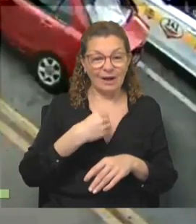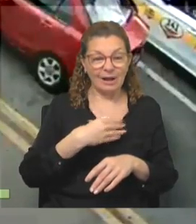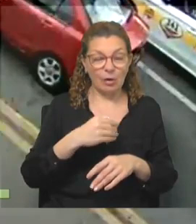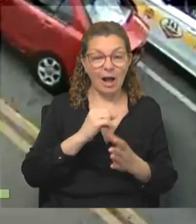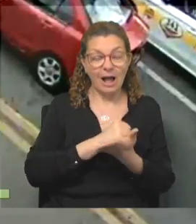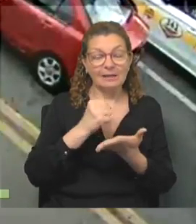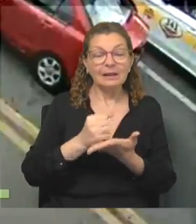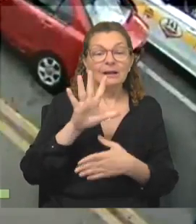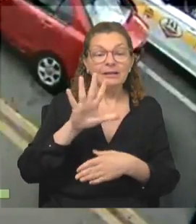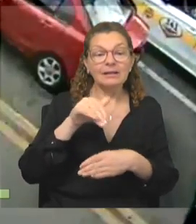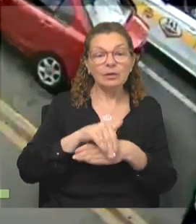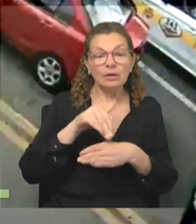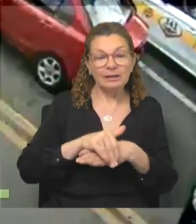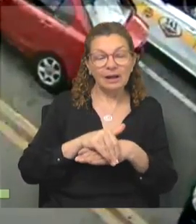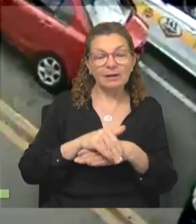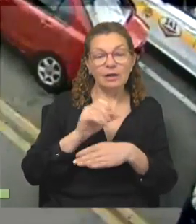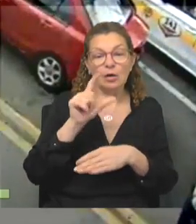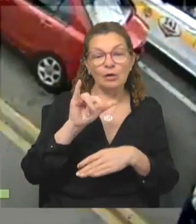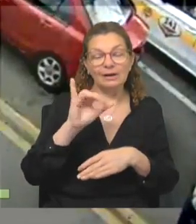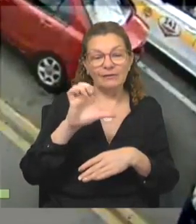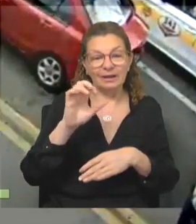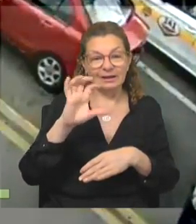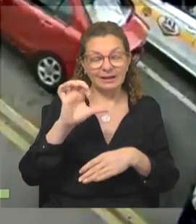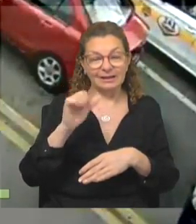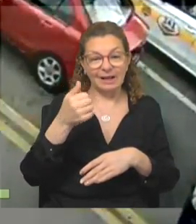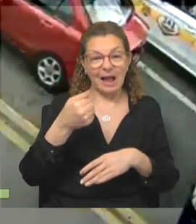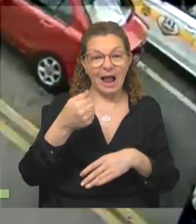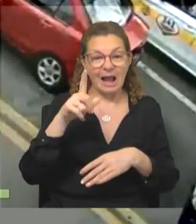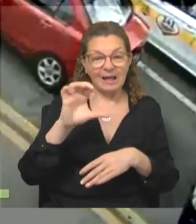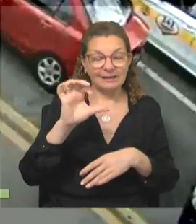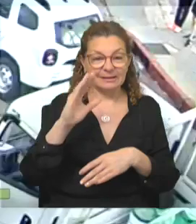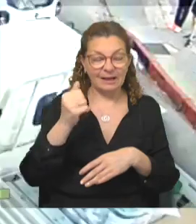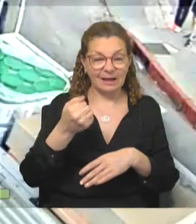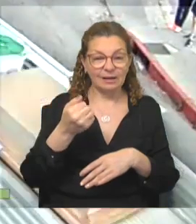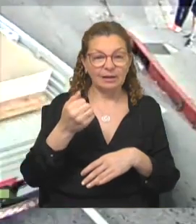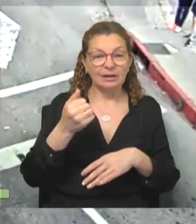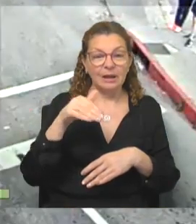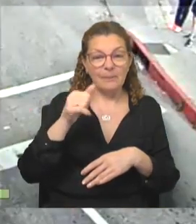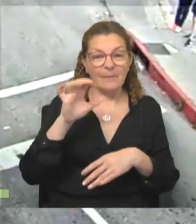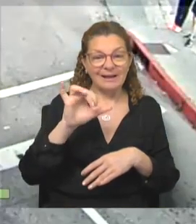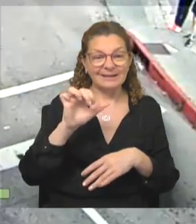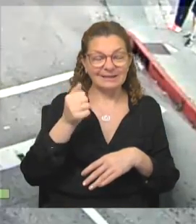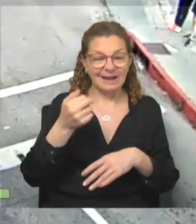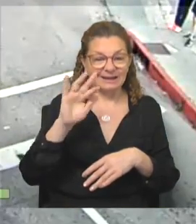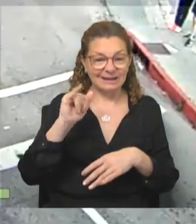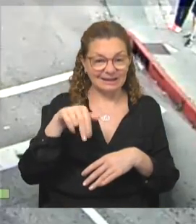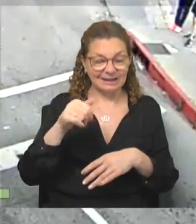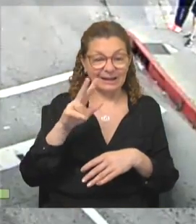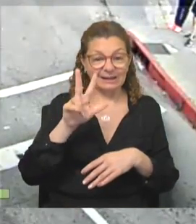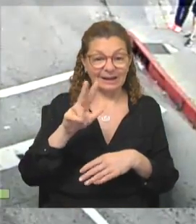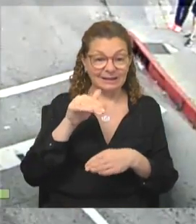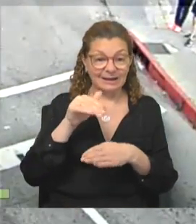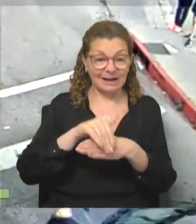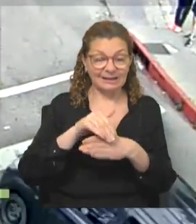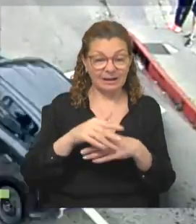5 de la tarde Francisco oliveres entre alasca y Rodríguez mallarini el corte será hasta las 3 de la